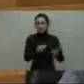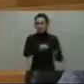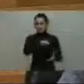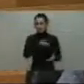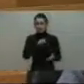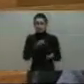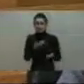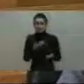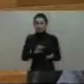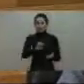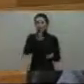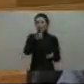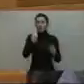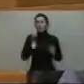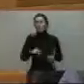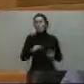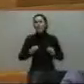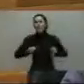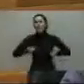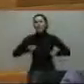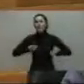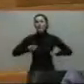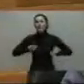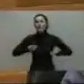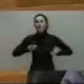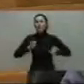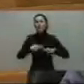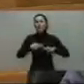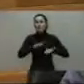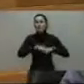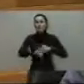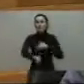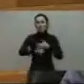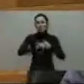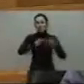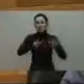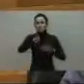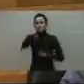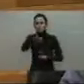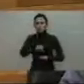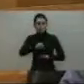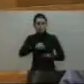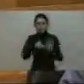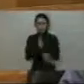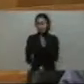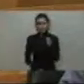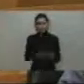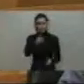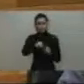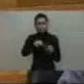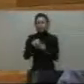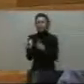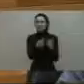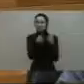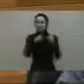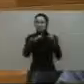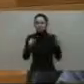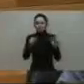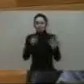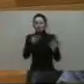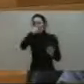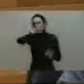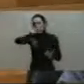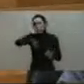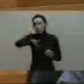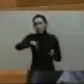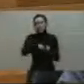política, como nosotros también hemos registrado, para acercarnos a esa tasa del 8% que es justa y necesita Asturias. Y también seguiremos denunciando